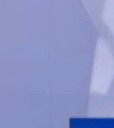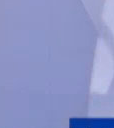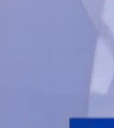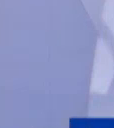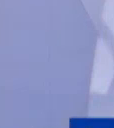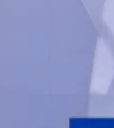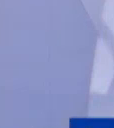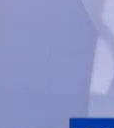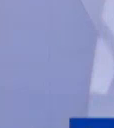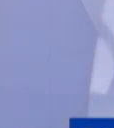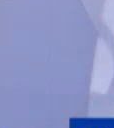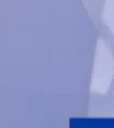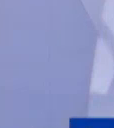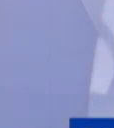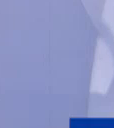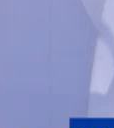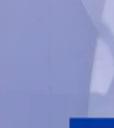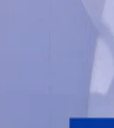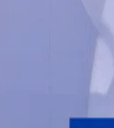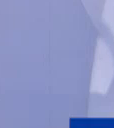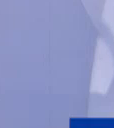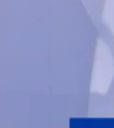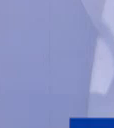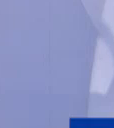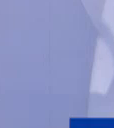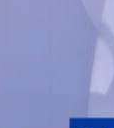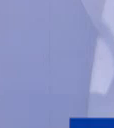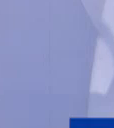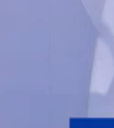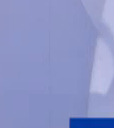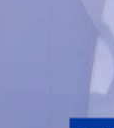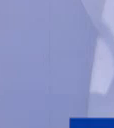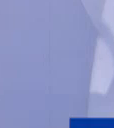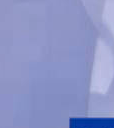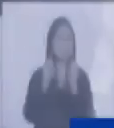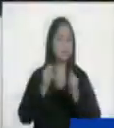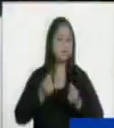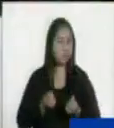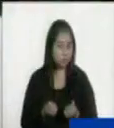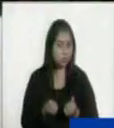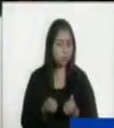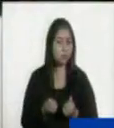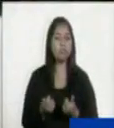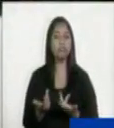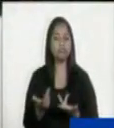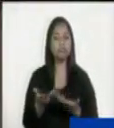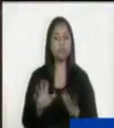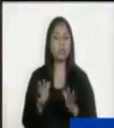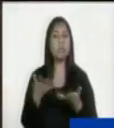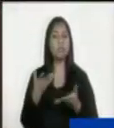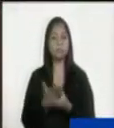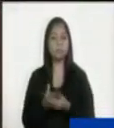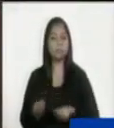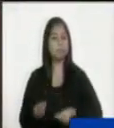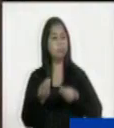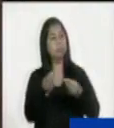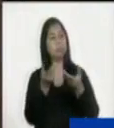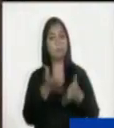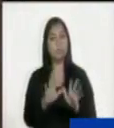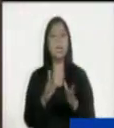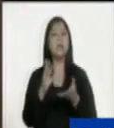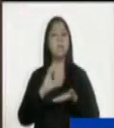frente a esta emergencia. Habla el ministro de Finanzas, escuchamos. El tema presupuestario, ya se entregó un ejercicio de